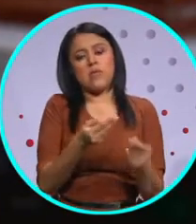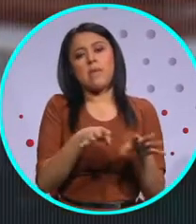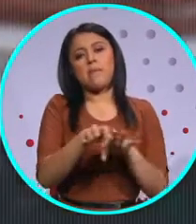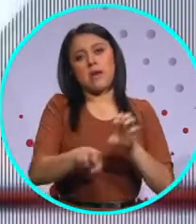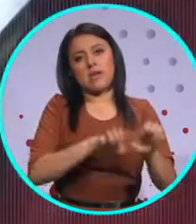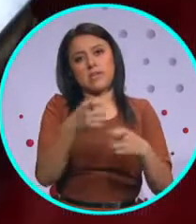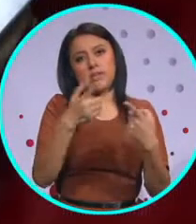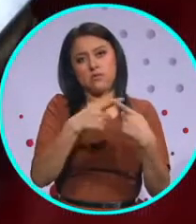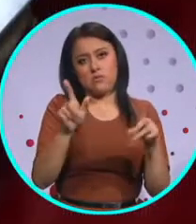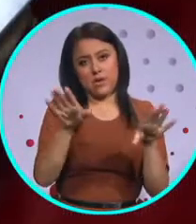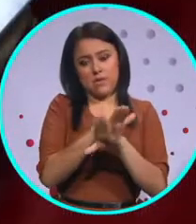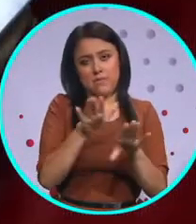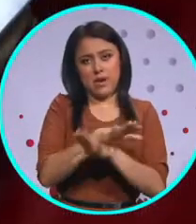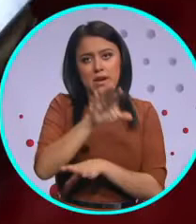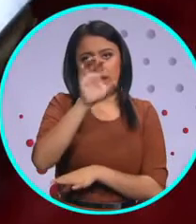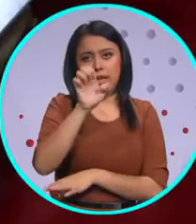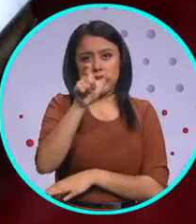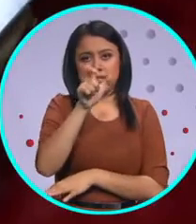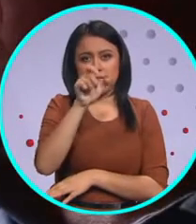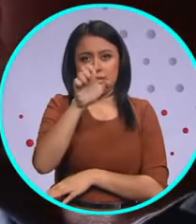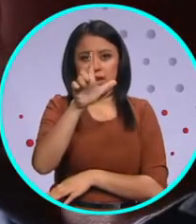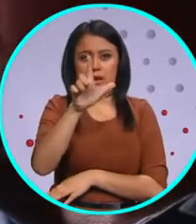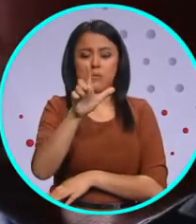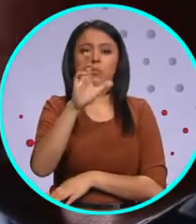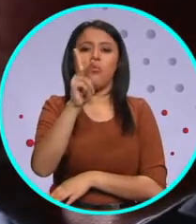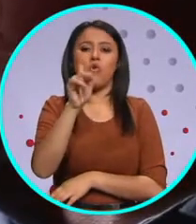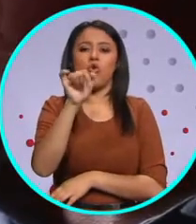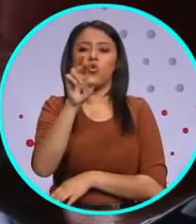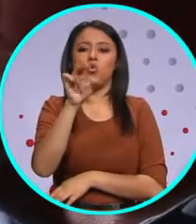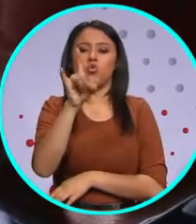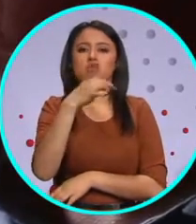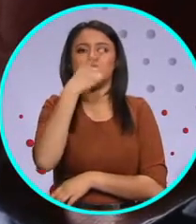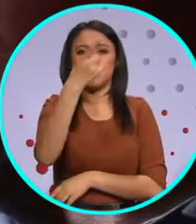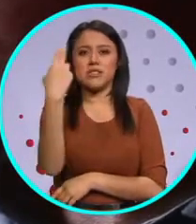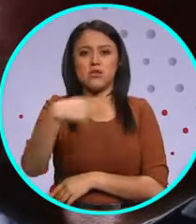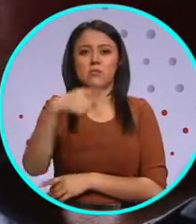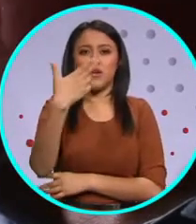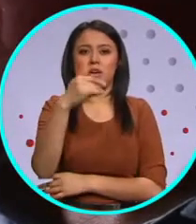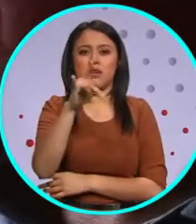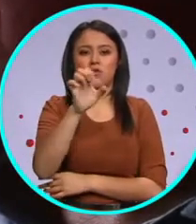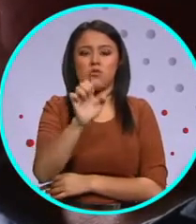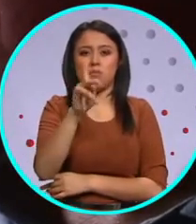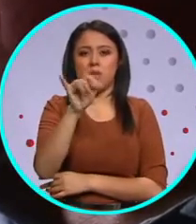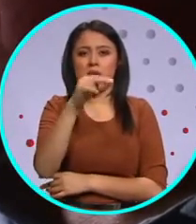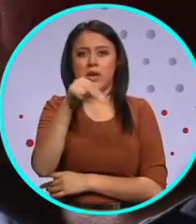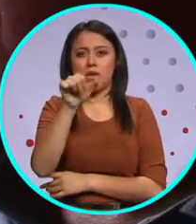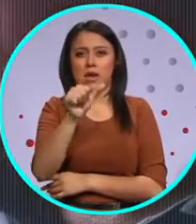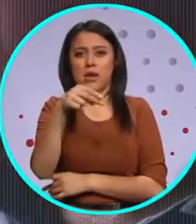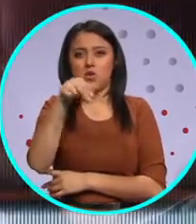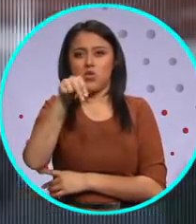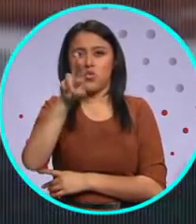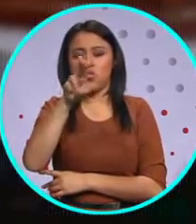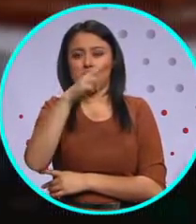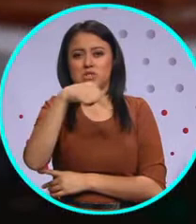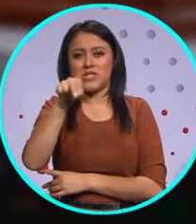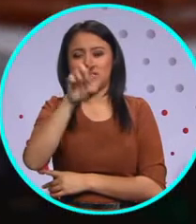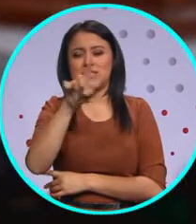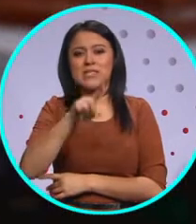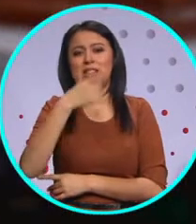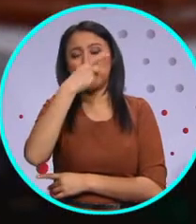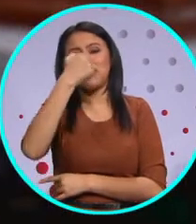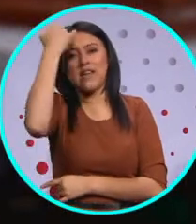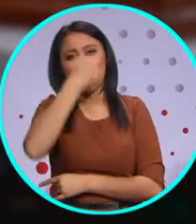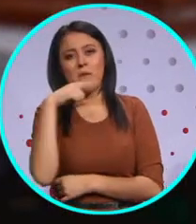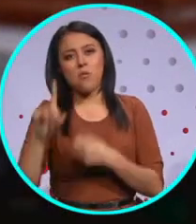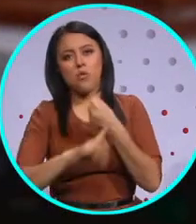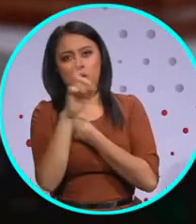razón social connector peña núñez comparte que tuvo problemas con su jefe el señor javier dávila zavala para mí el llegar a